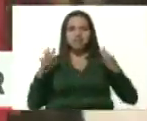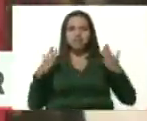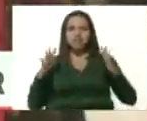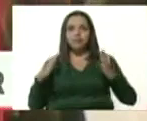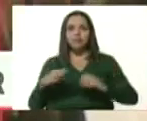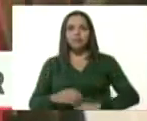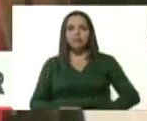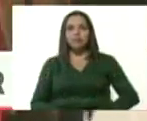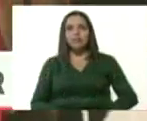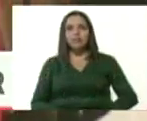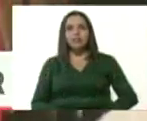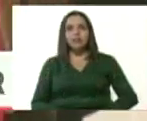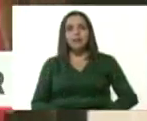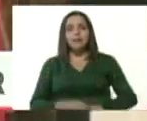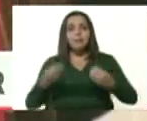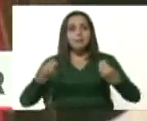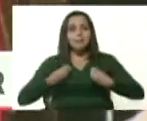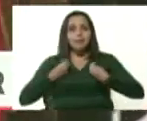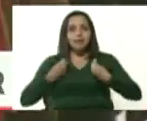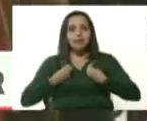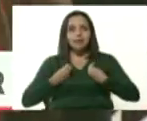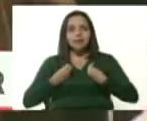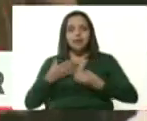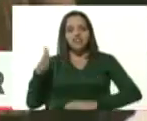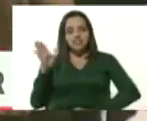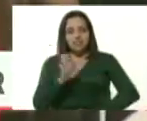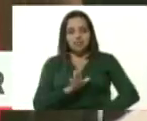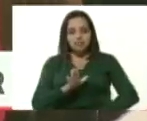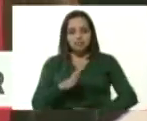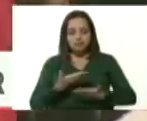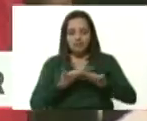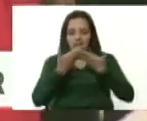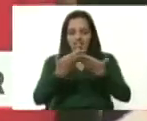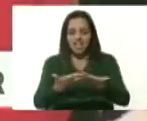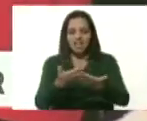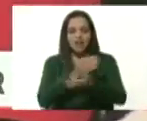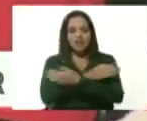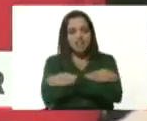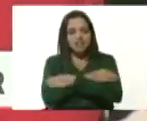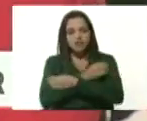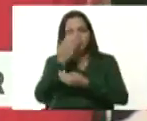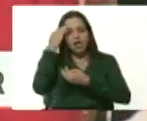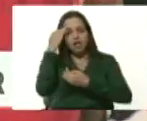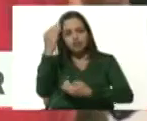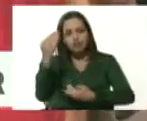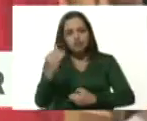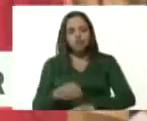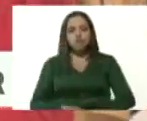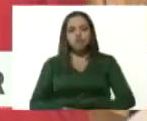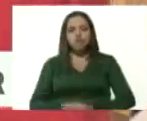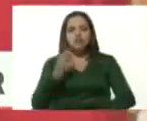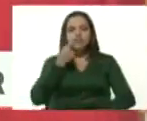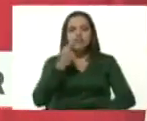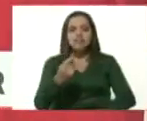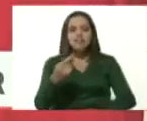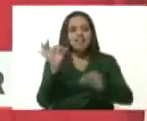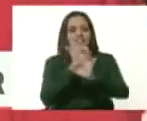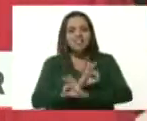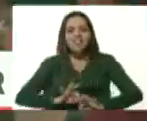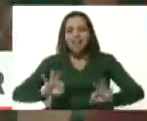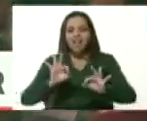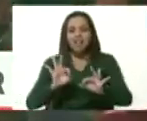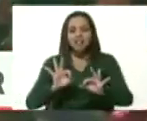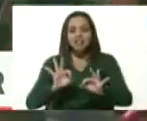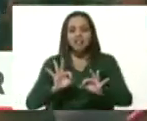Vinimos a darles un abrazo, a darles mi saludo, a decirles que nadie nos